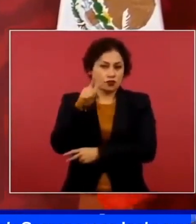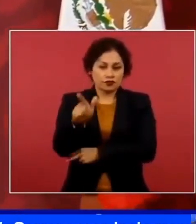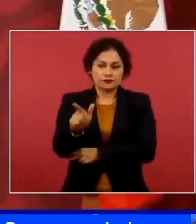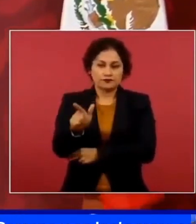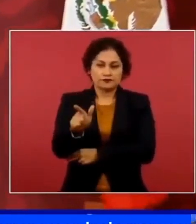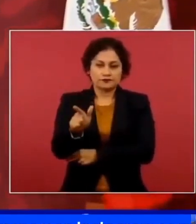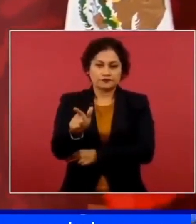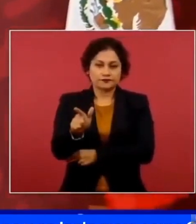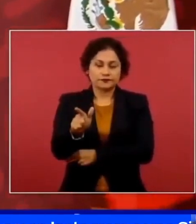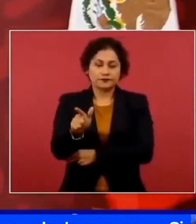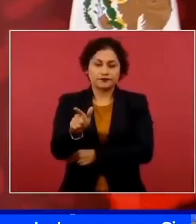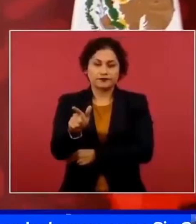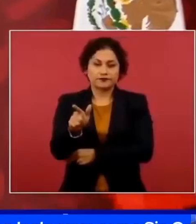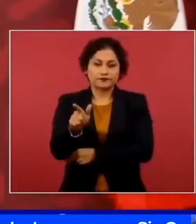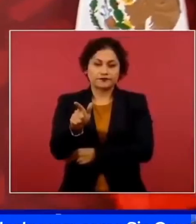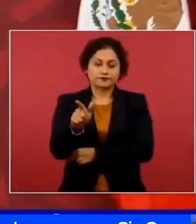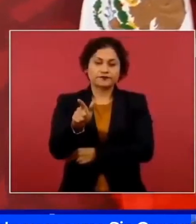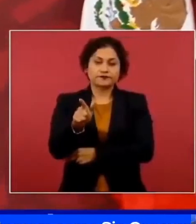es que